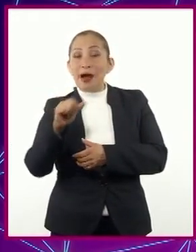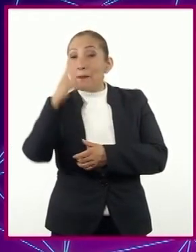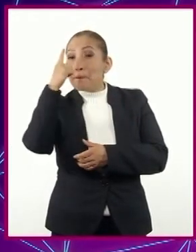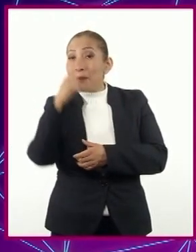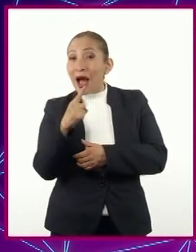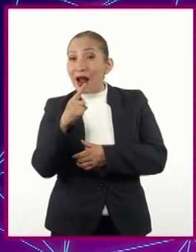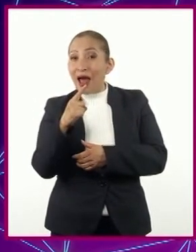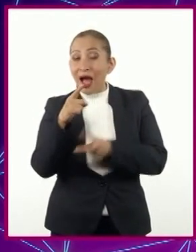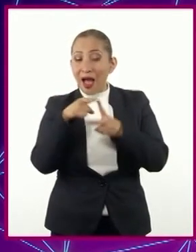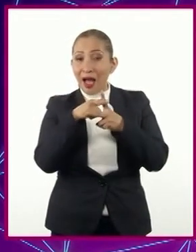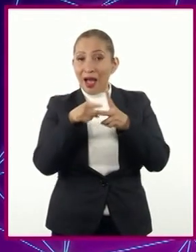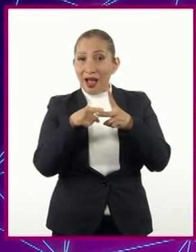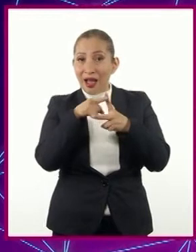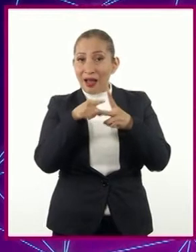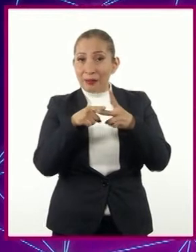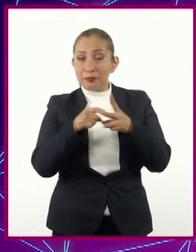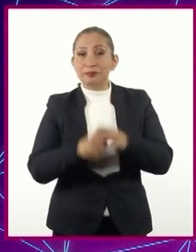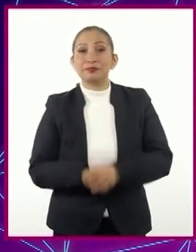un ángulo.